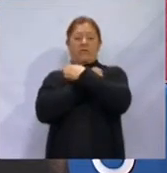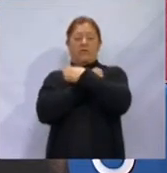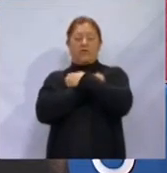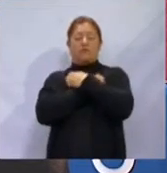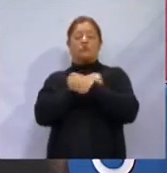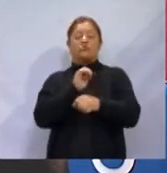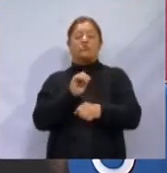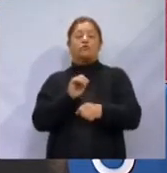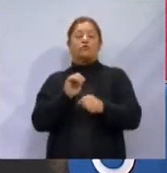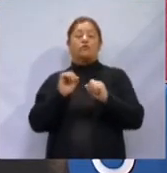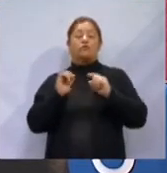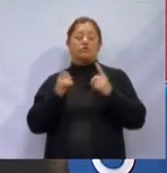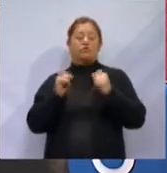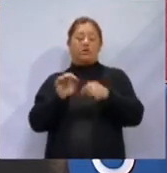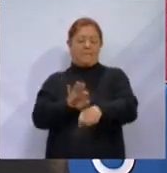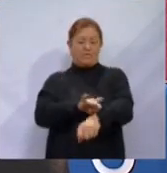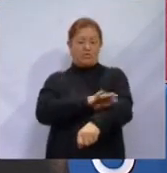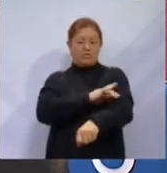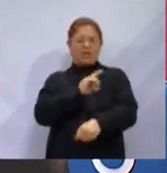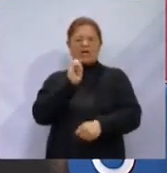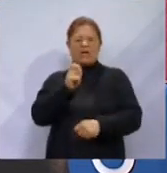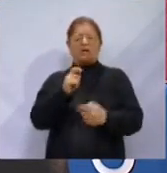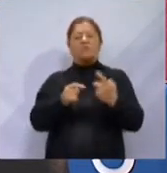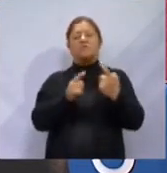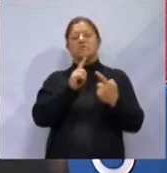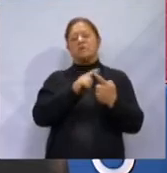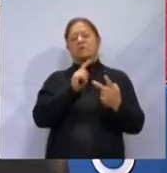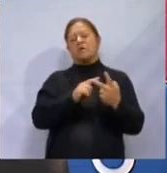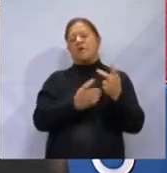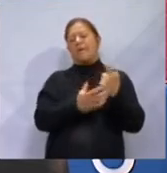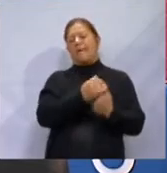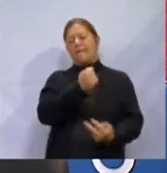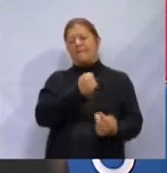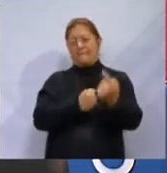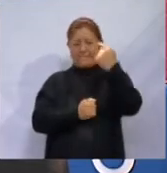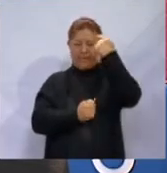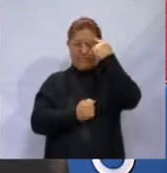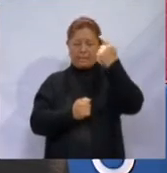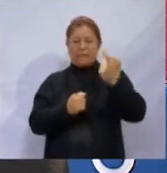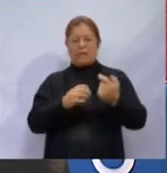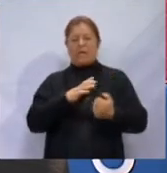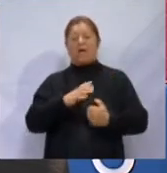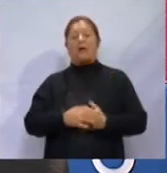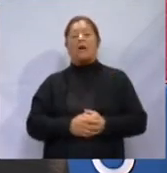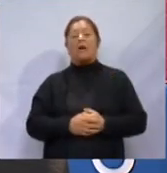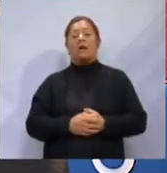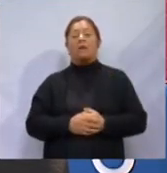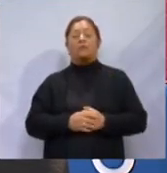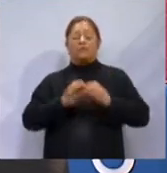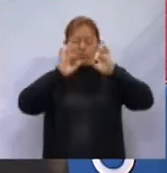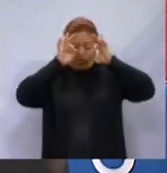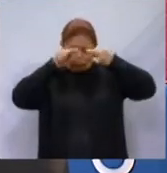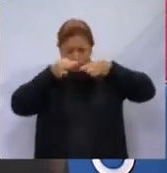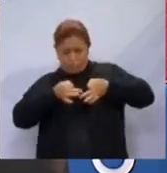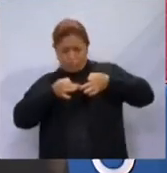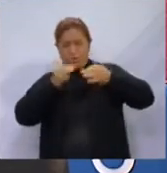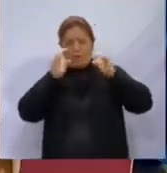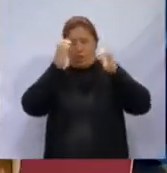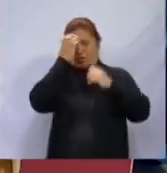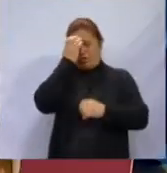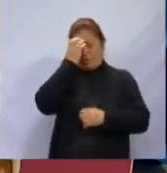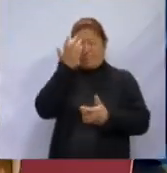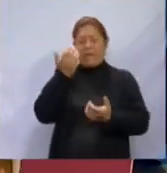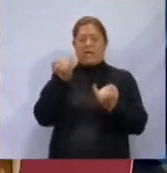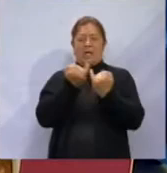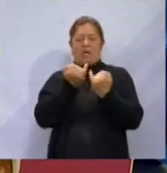de educación socioemocional nos habla de empatía, nos habla de autoconocimiento y nos habla de autoestima. Por